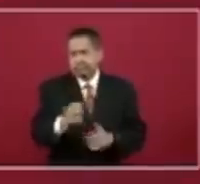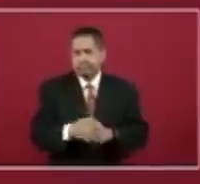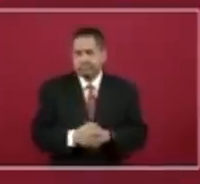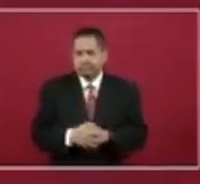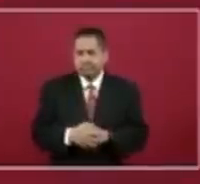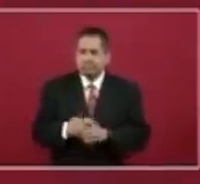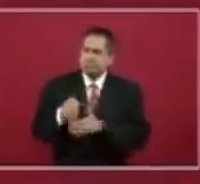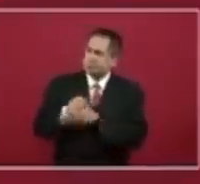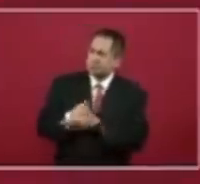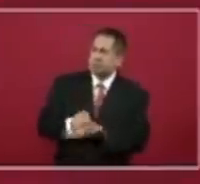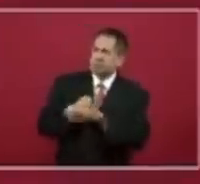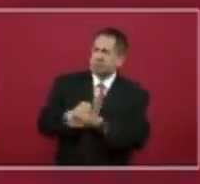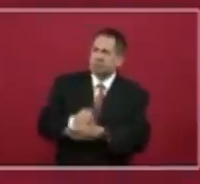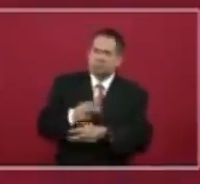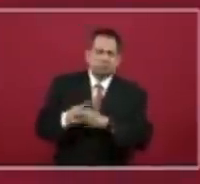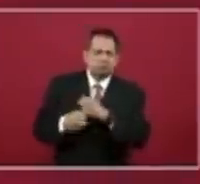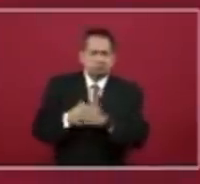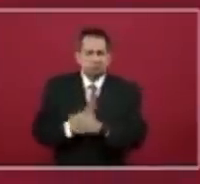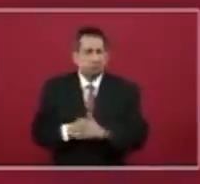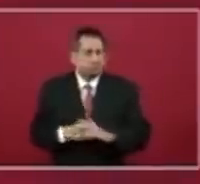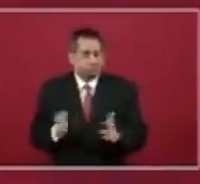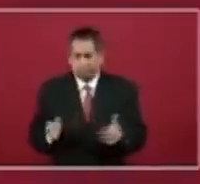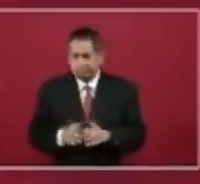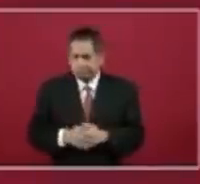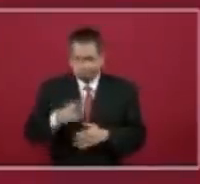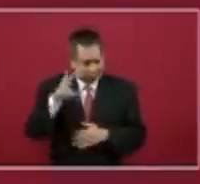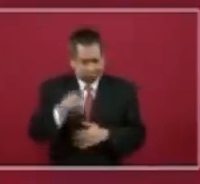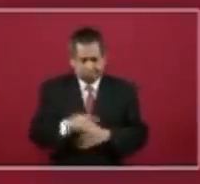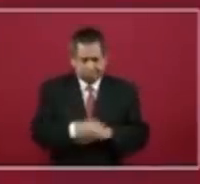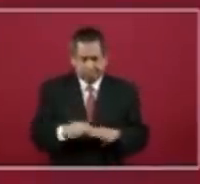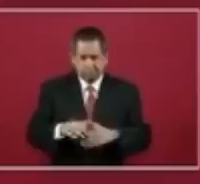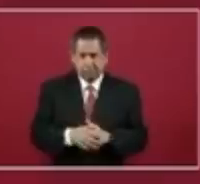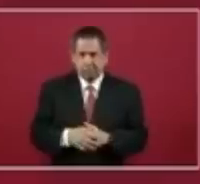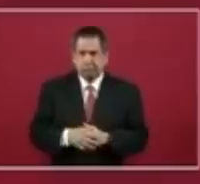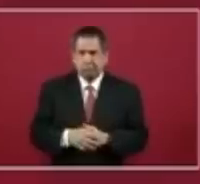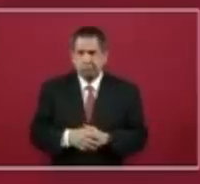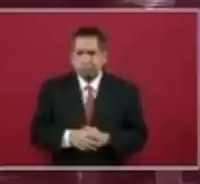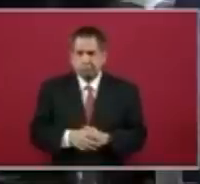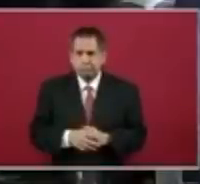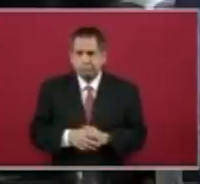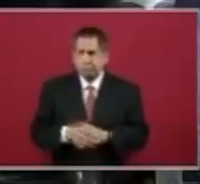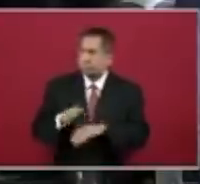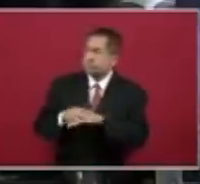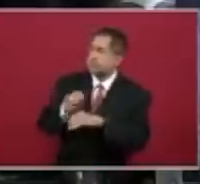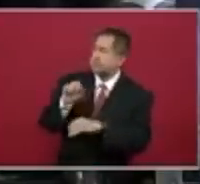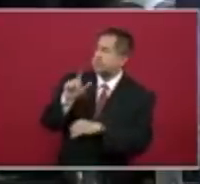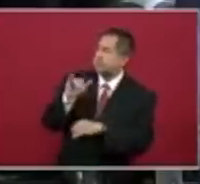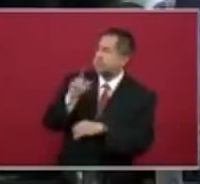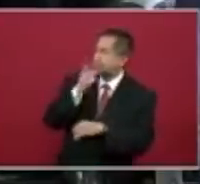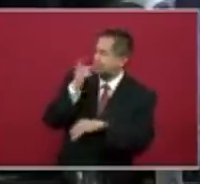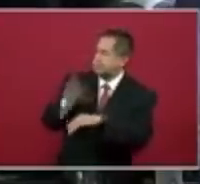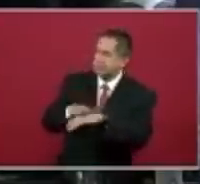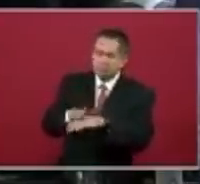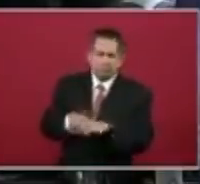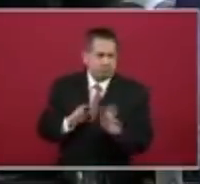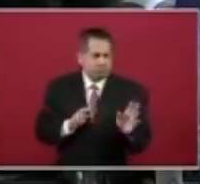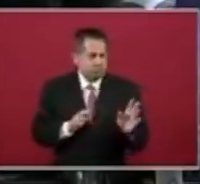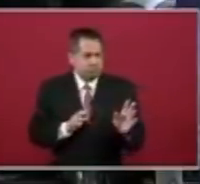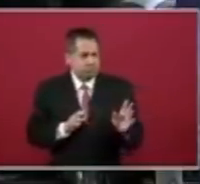y presionan, pero no. ¿Le ha dicho algo el señor Salinas Pliego? No tengo